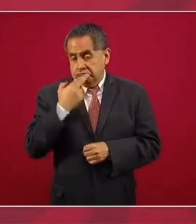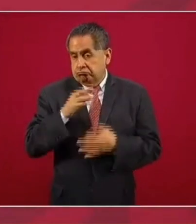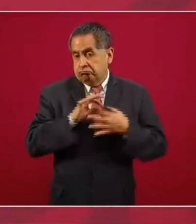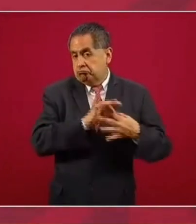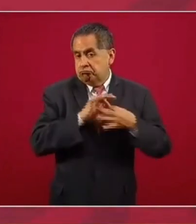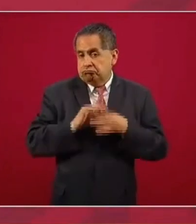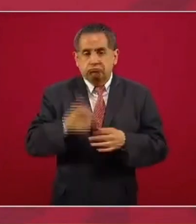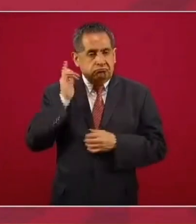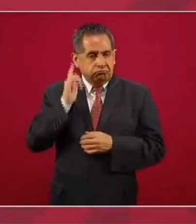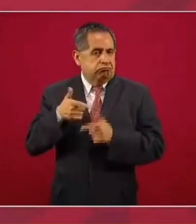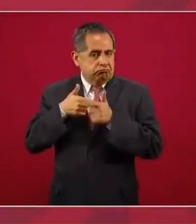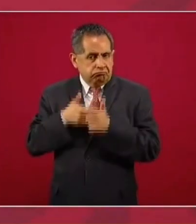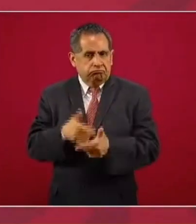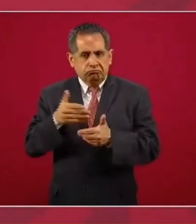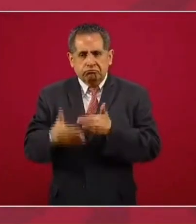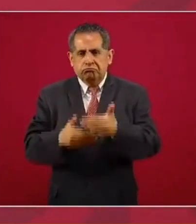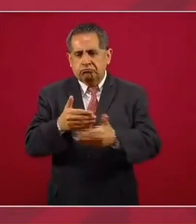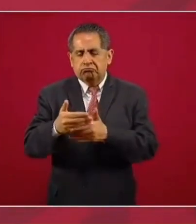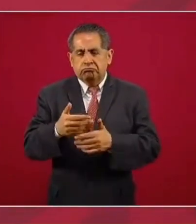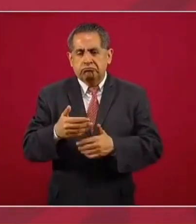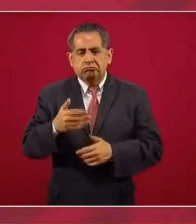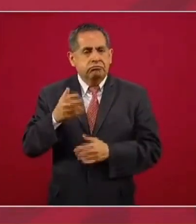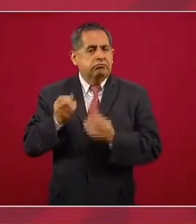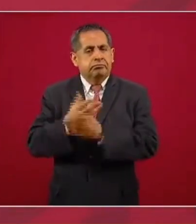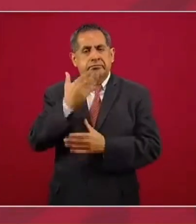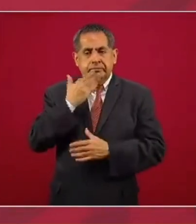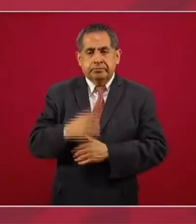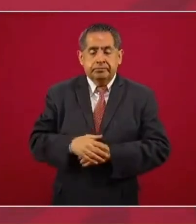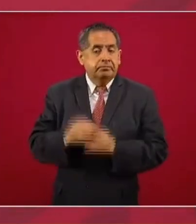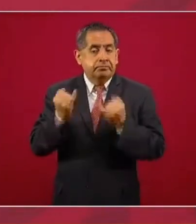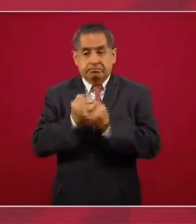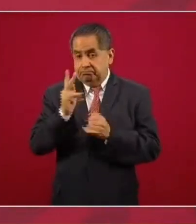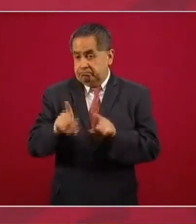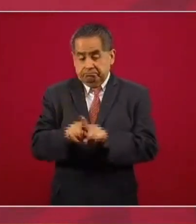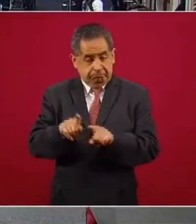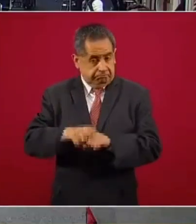y espero que así podamos rendir frutos, igualmente con Canadá. Muchas gracias.